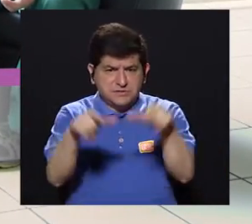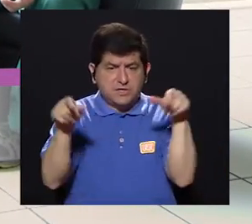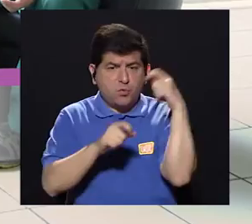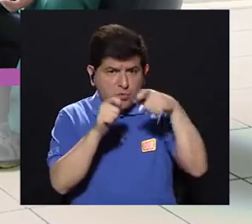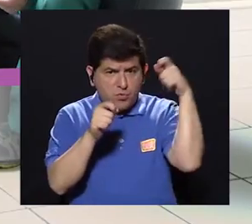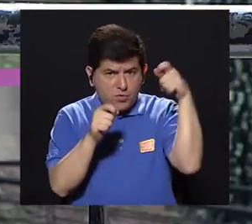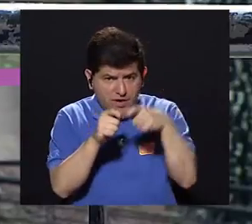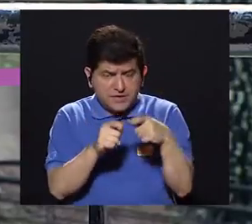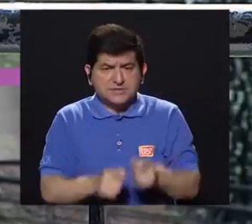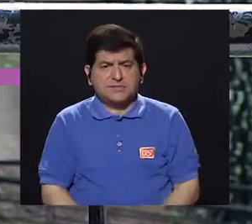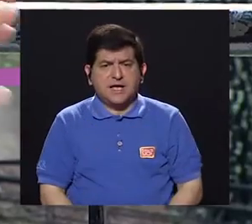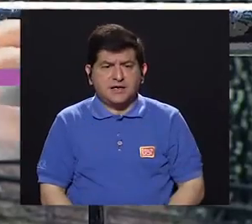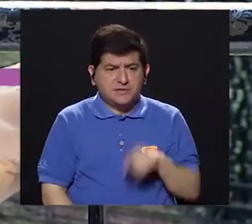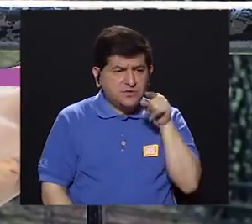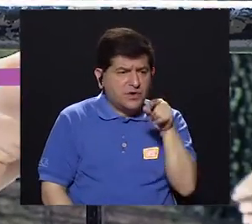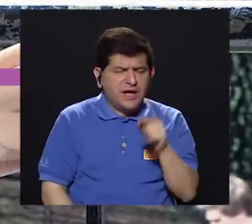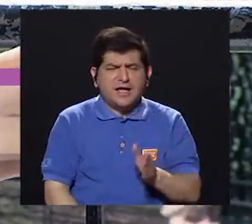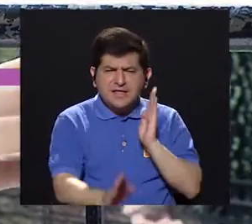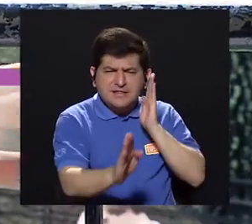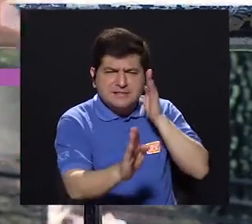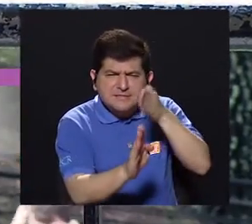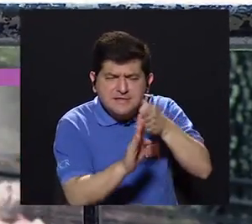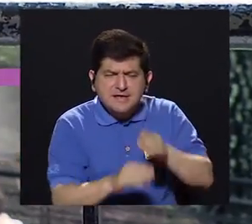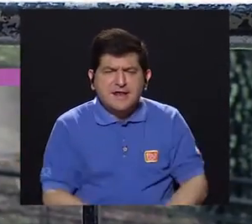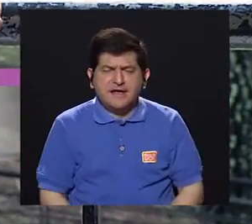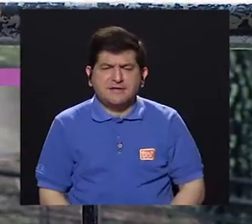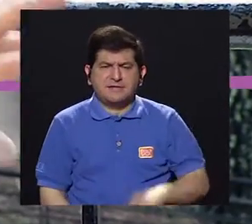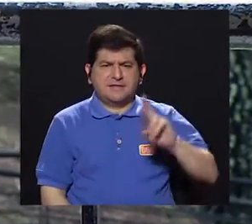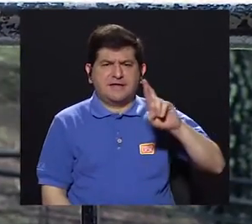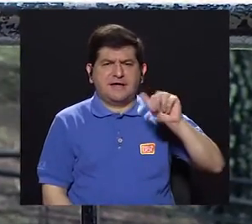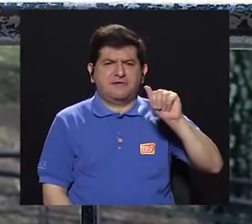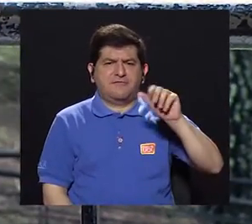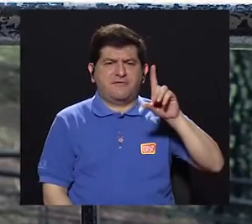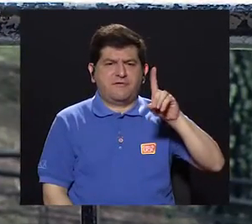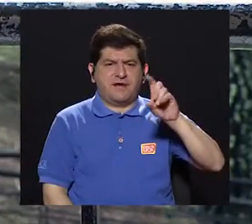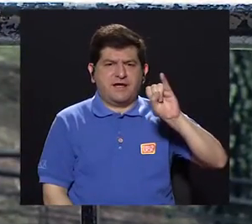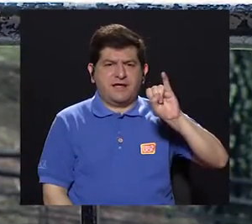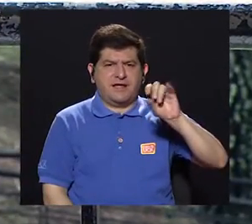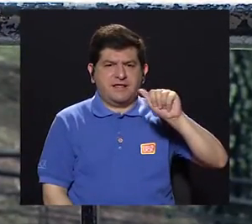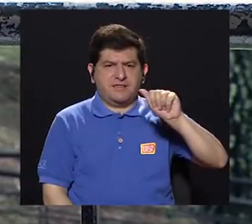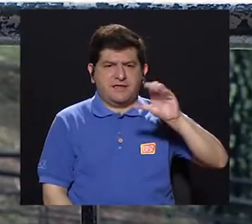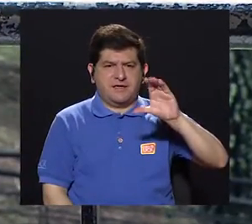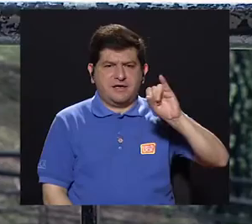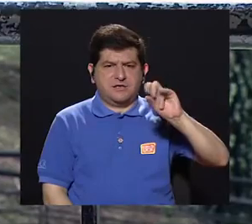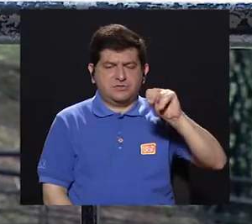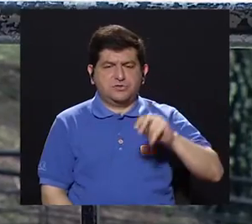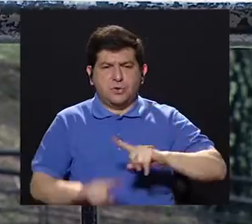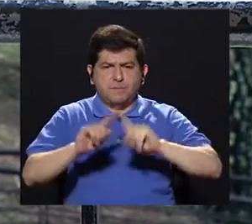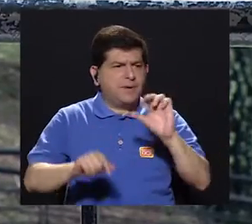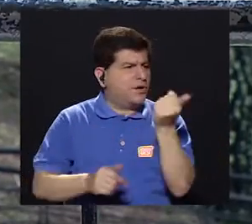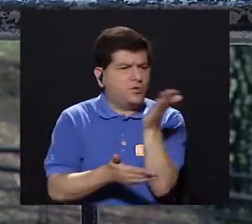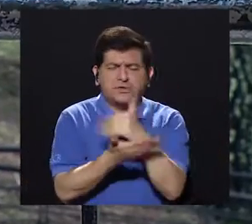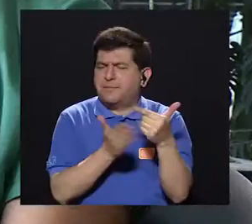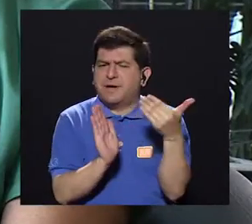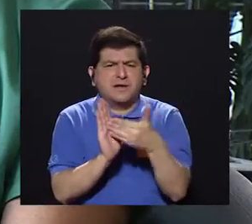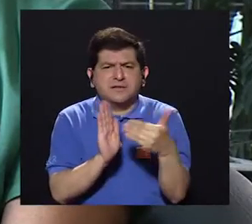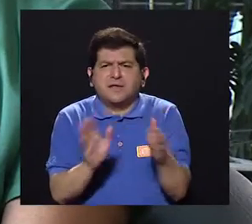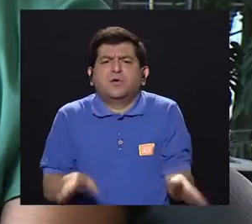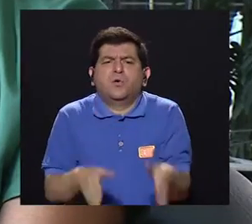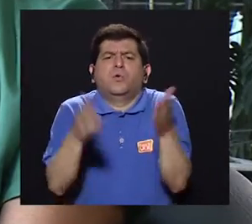sitios específicos donde quieren hacer llegar la radiación. Entonces, ¿cómo hacen para proteger el resto que no quieren